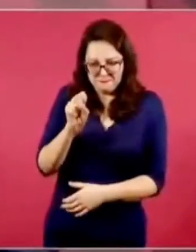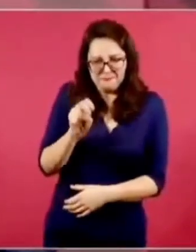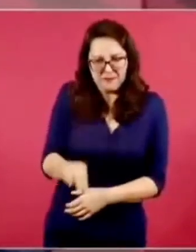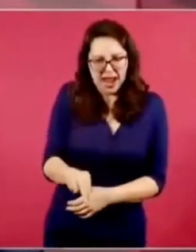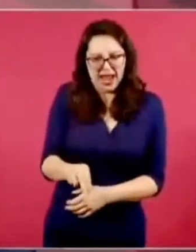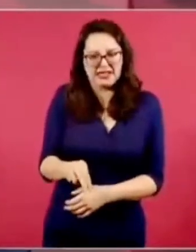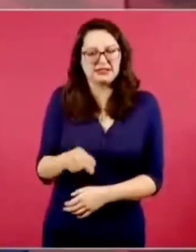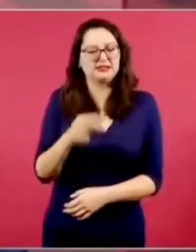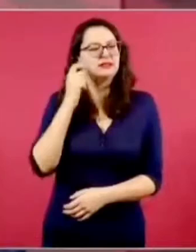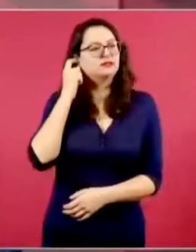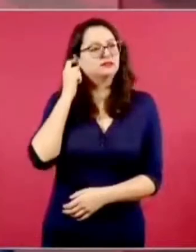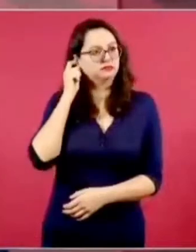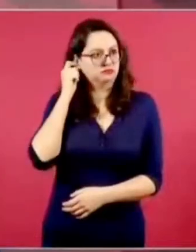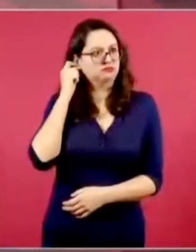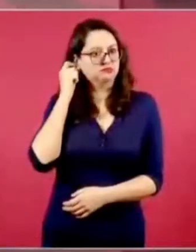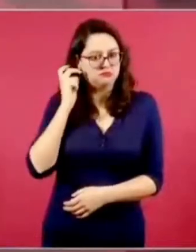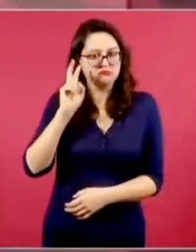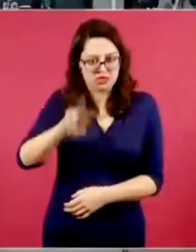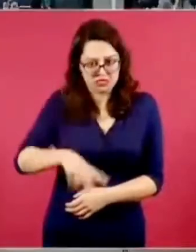familias panistas.